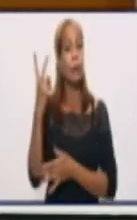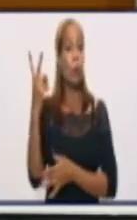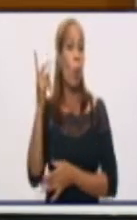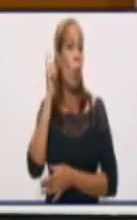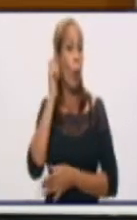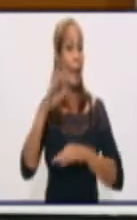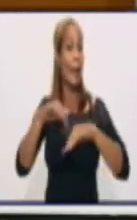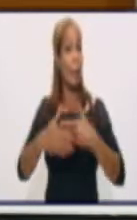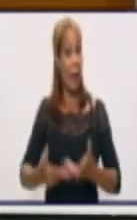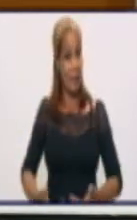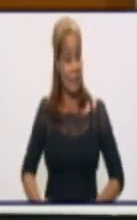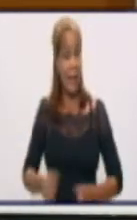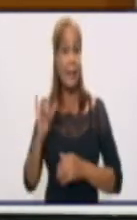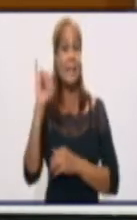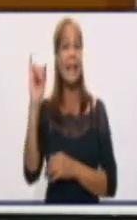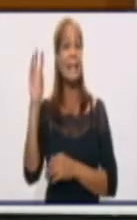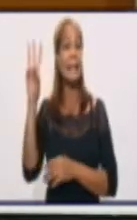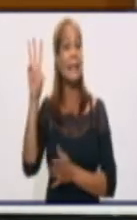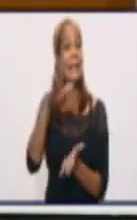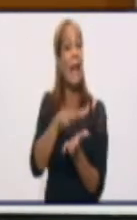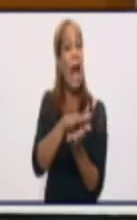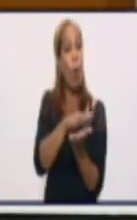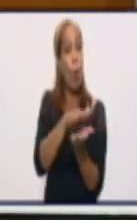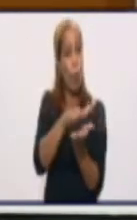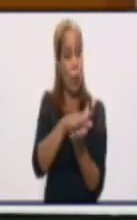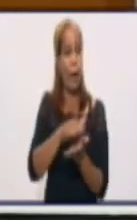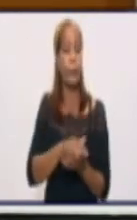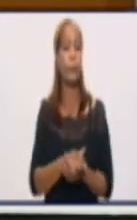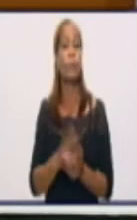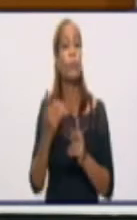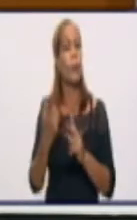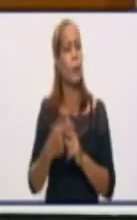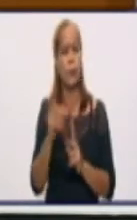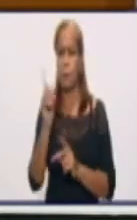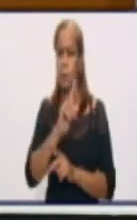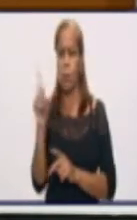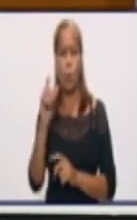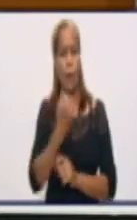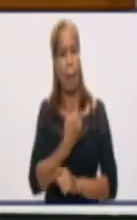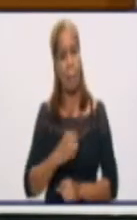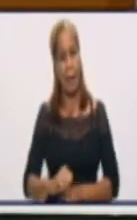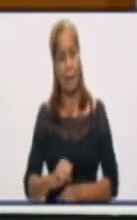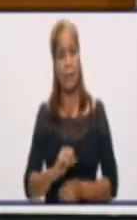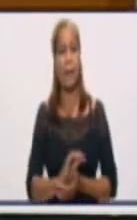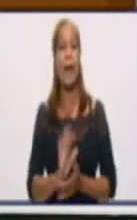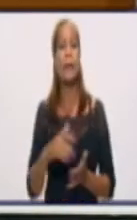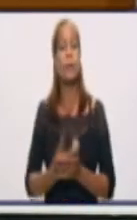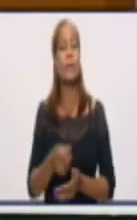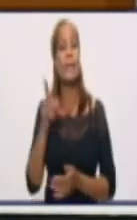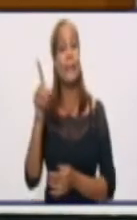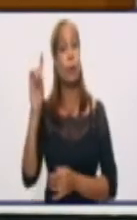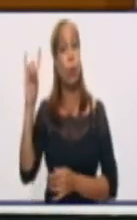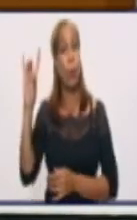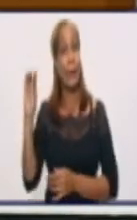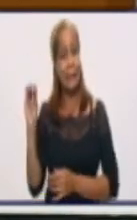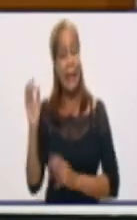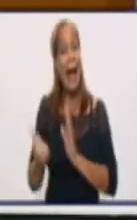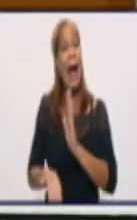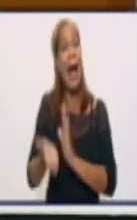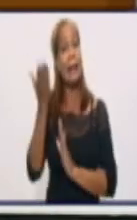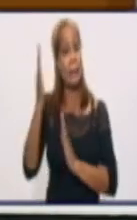Tenemos 63 en el acumulado y 9 activas. Y ninguna puérpera. Se dieron 190 altas.